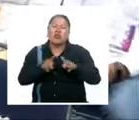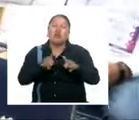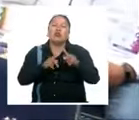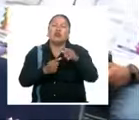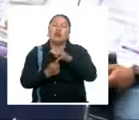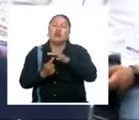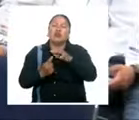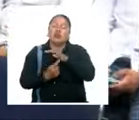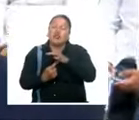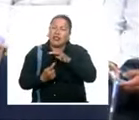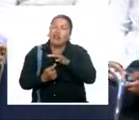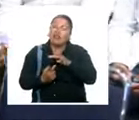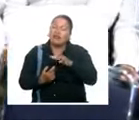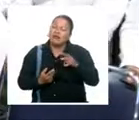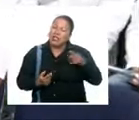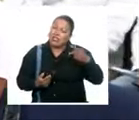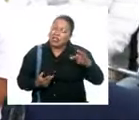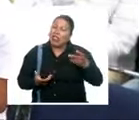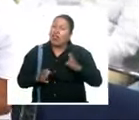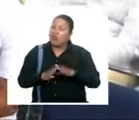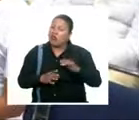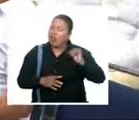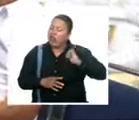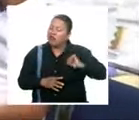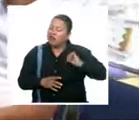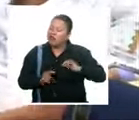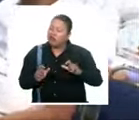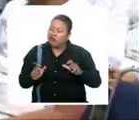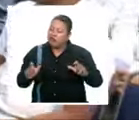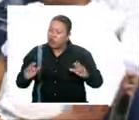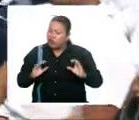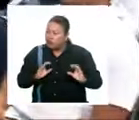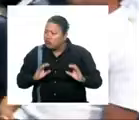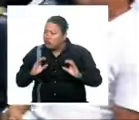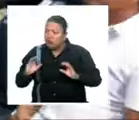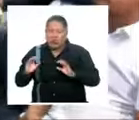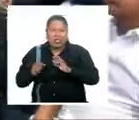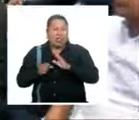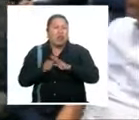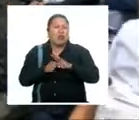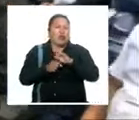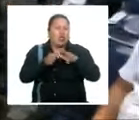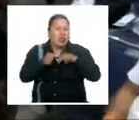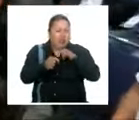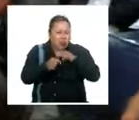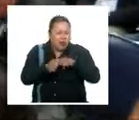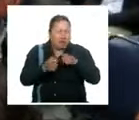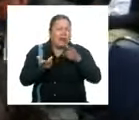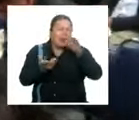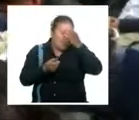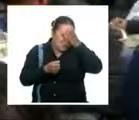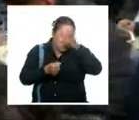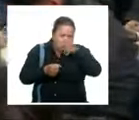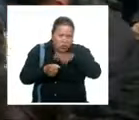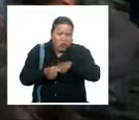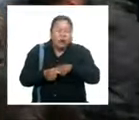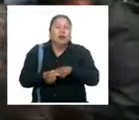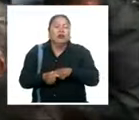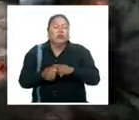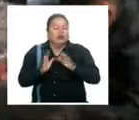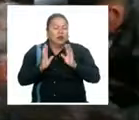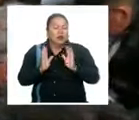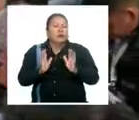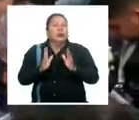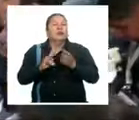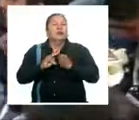originarias, guardianes ancestrales de nuestro patrimonio natural y cultural, está